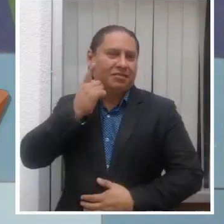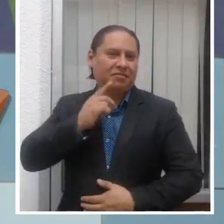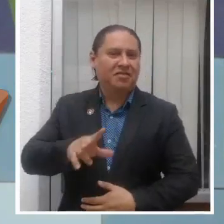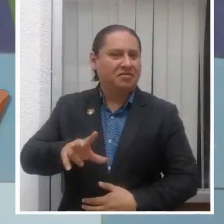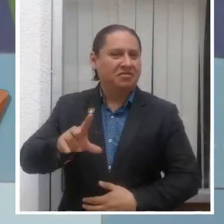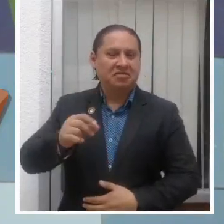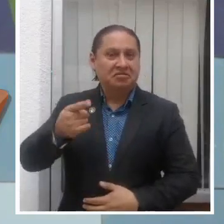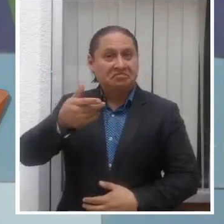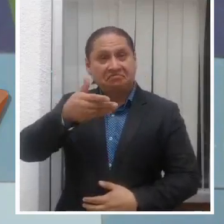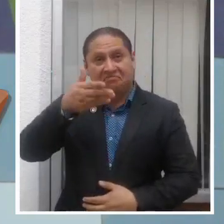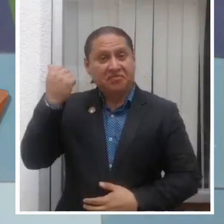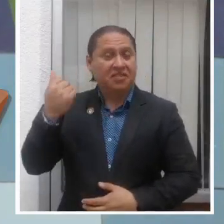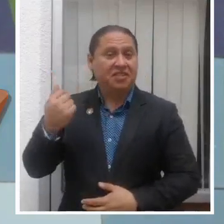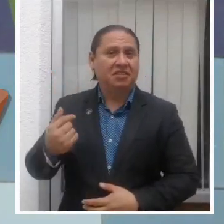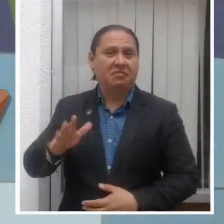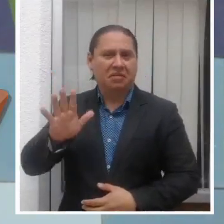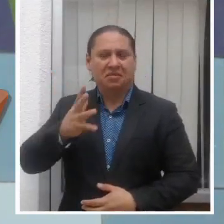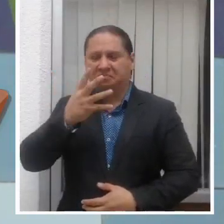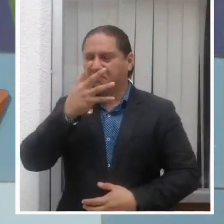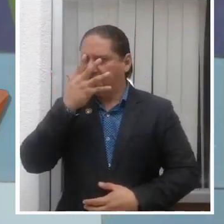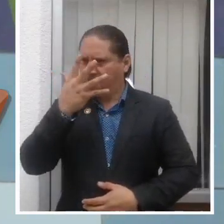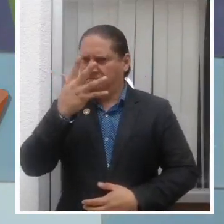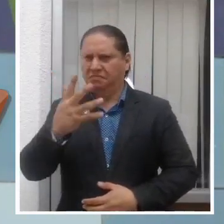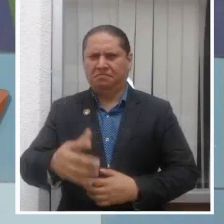no sé qué va a pasar porque lo veo muy serio,